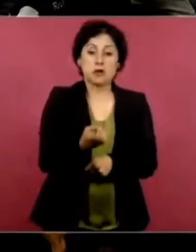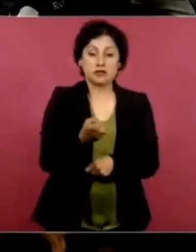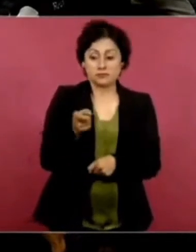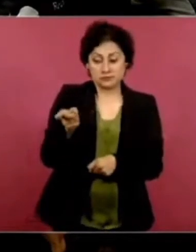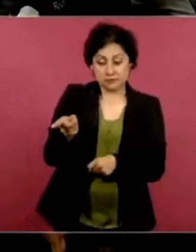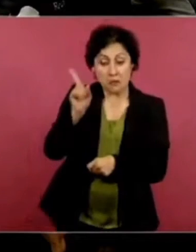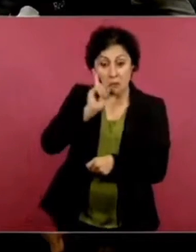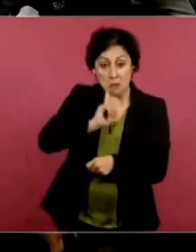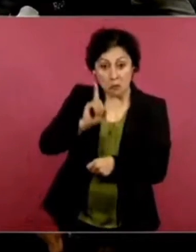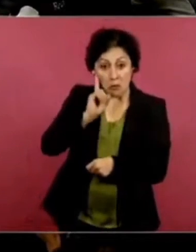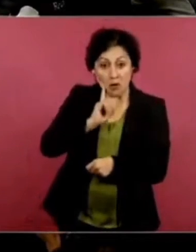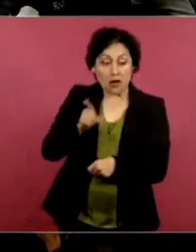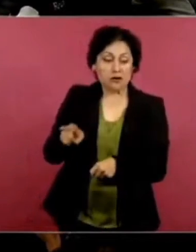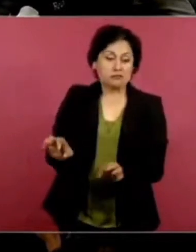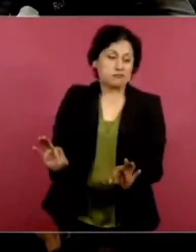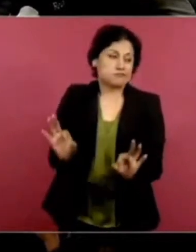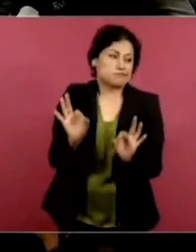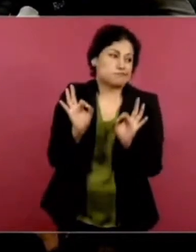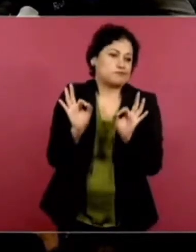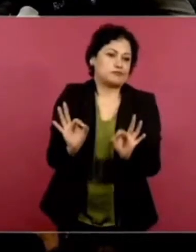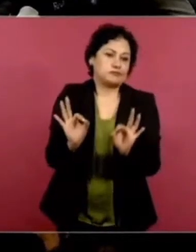Claudia es de primera.